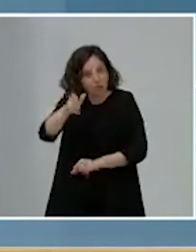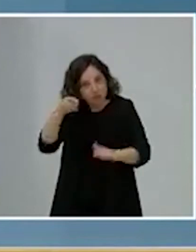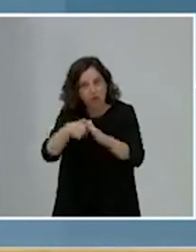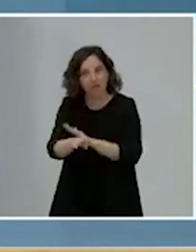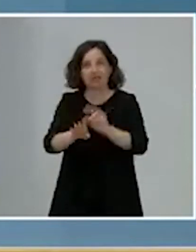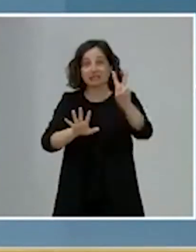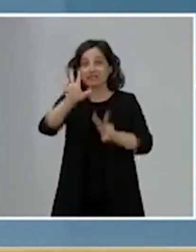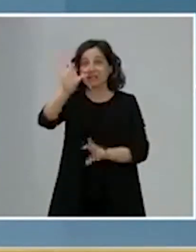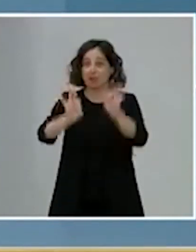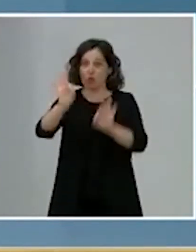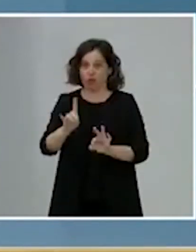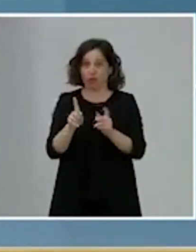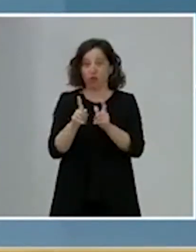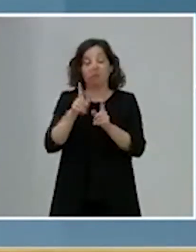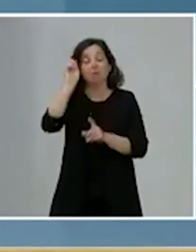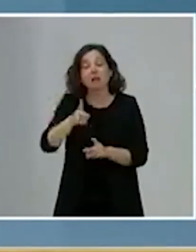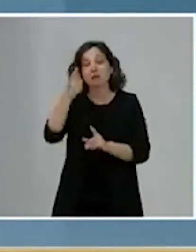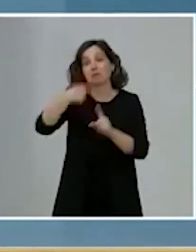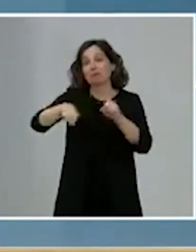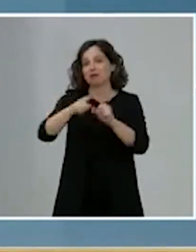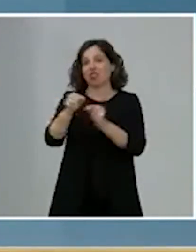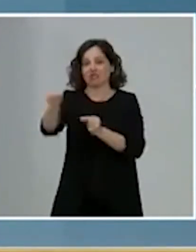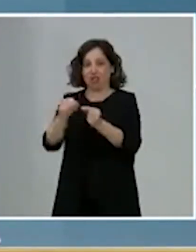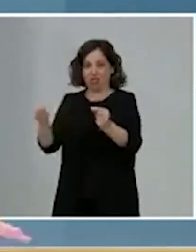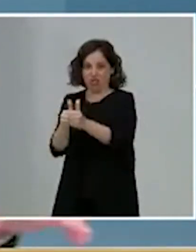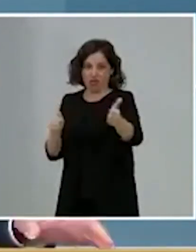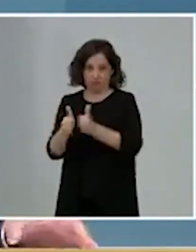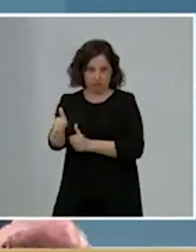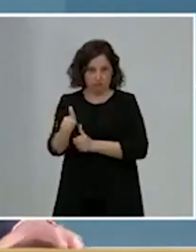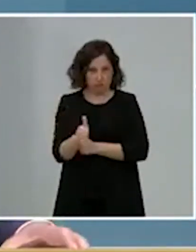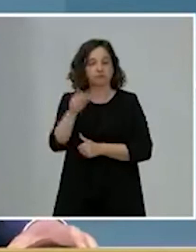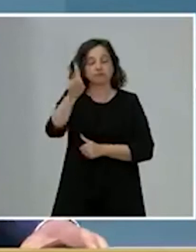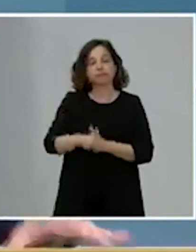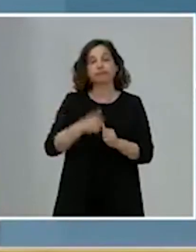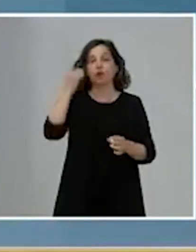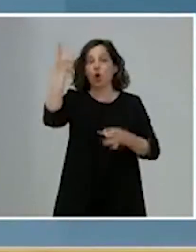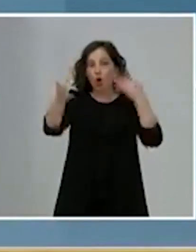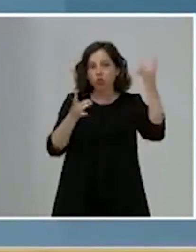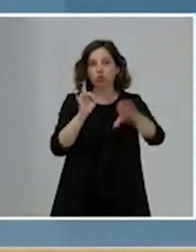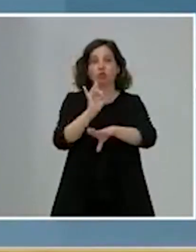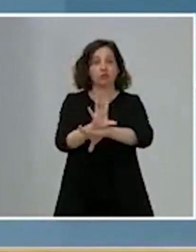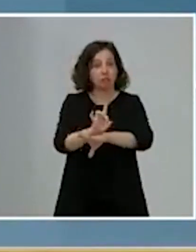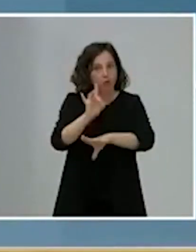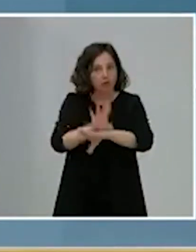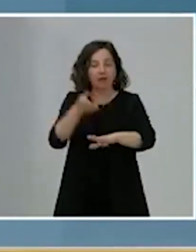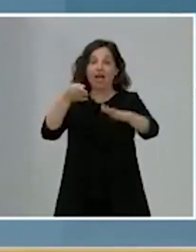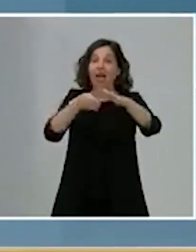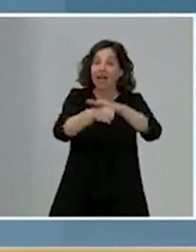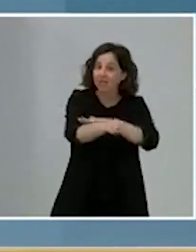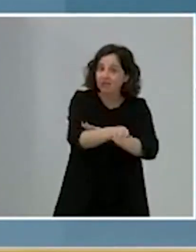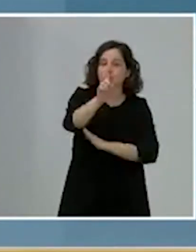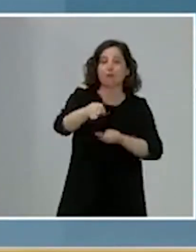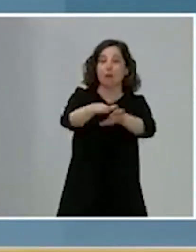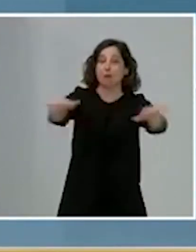siempre garantizando la distancia de seguridad. Se regulan actividades de ocio y de tiempo libre, también el acceso a